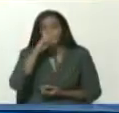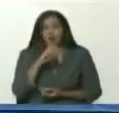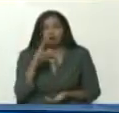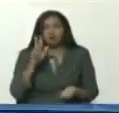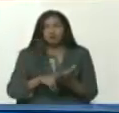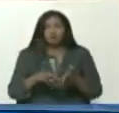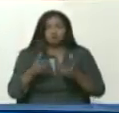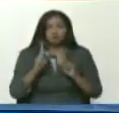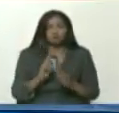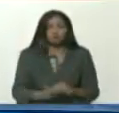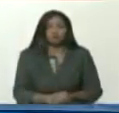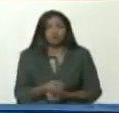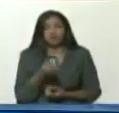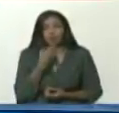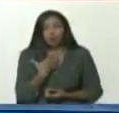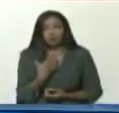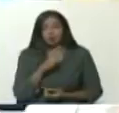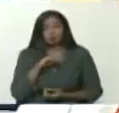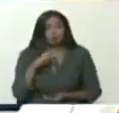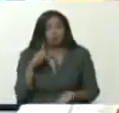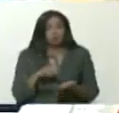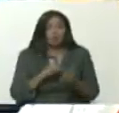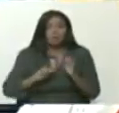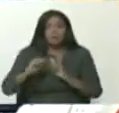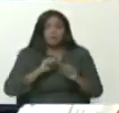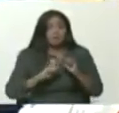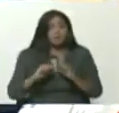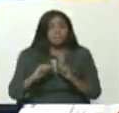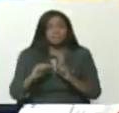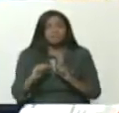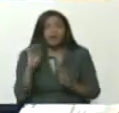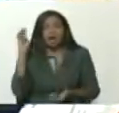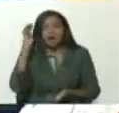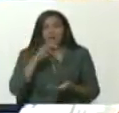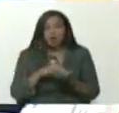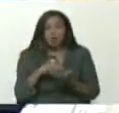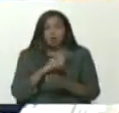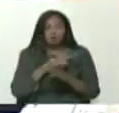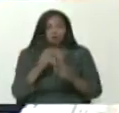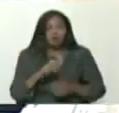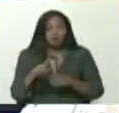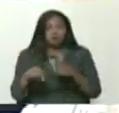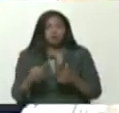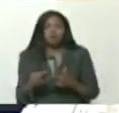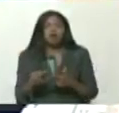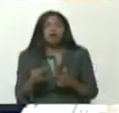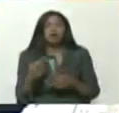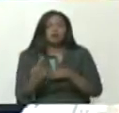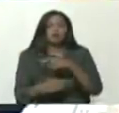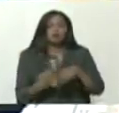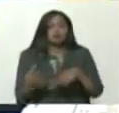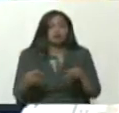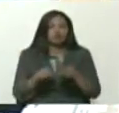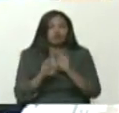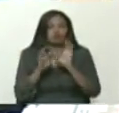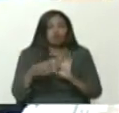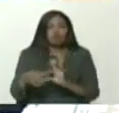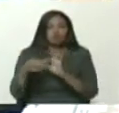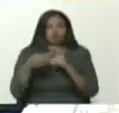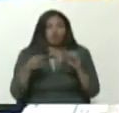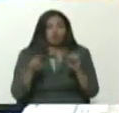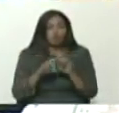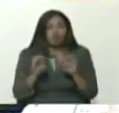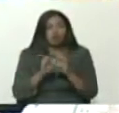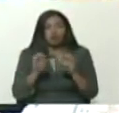placer. Bueno, mi comandante, nosotros aquí estamos desplegados en la Aragua Potencia, cuna de la revolución, articulado con los